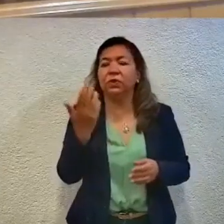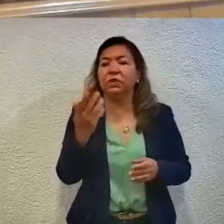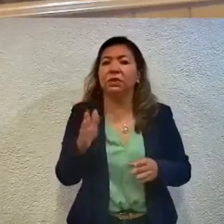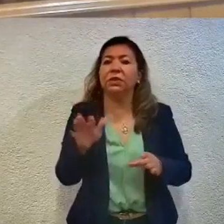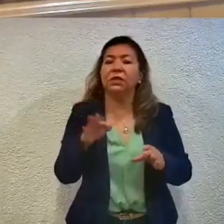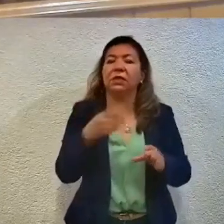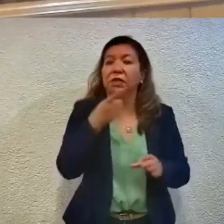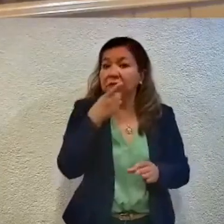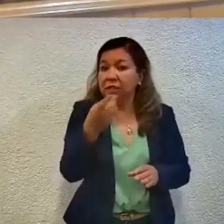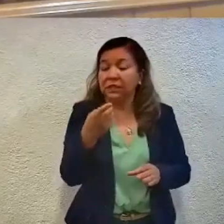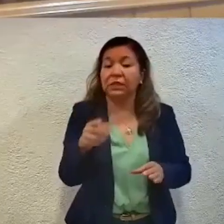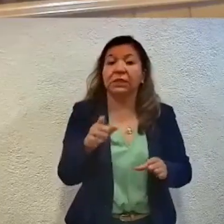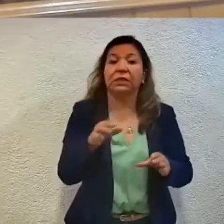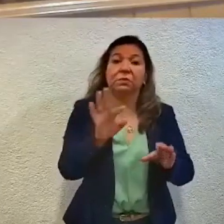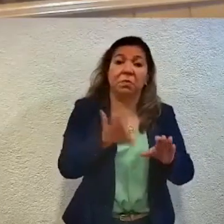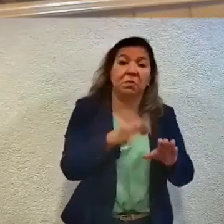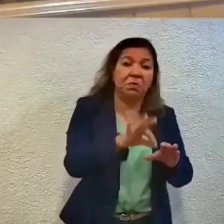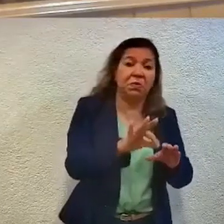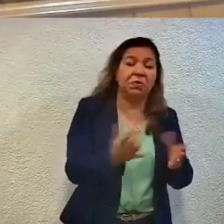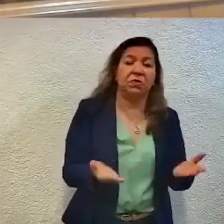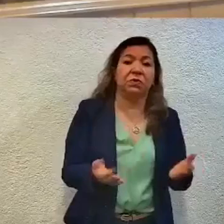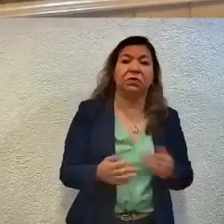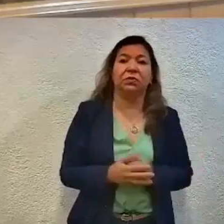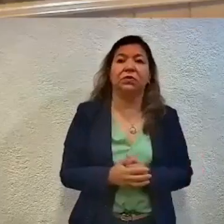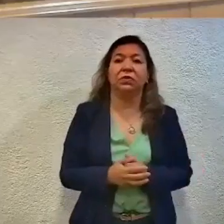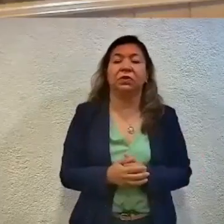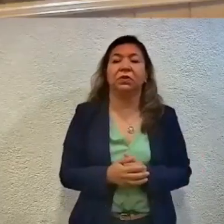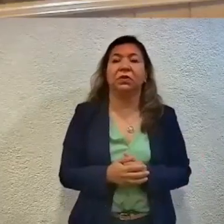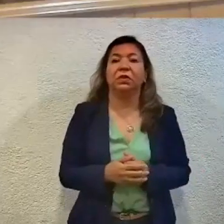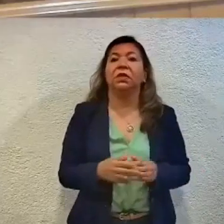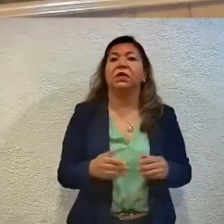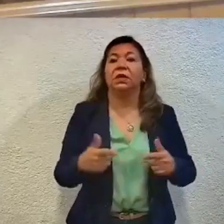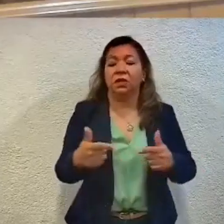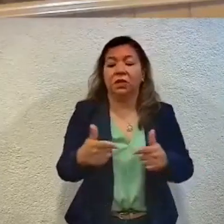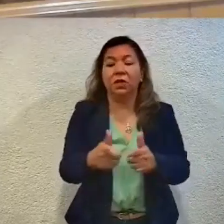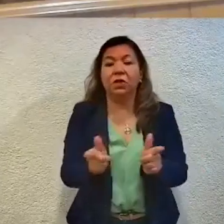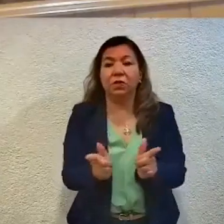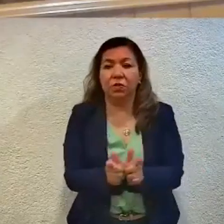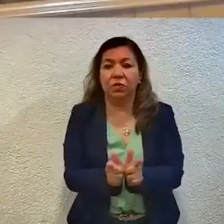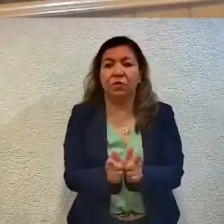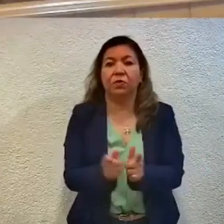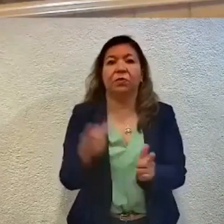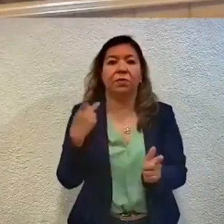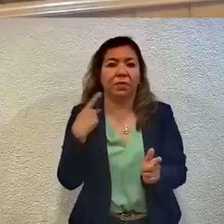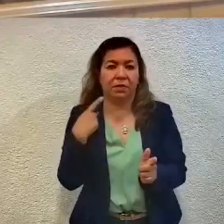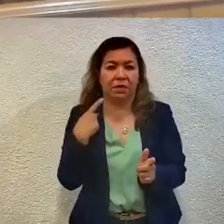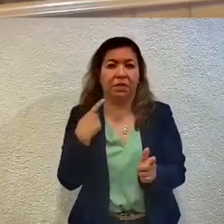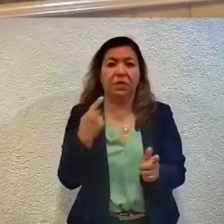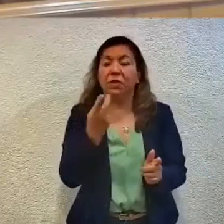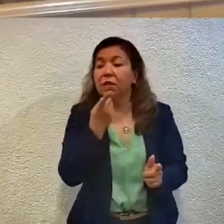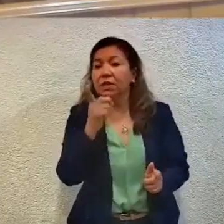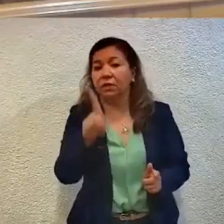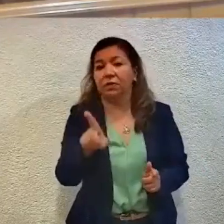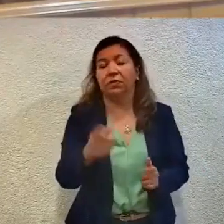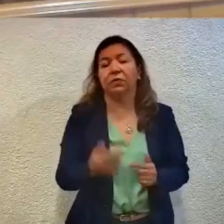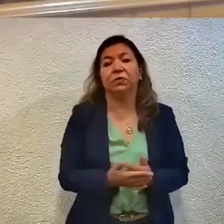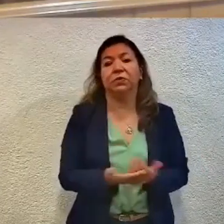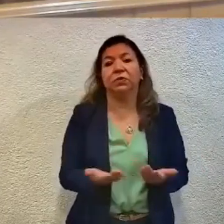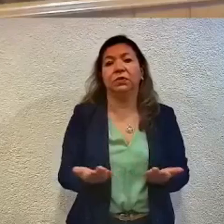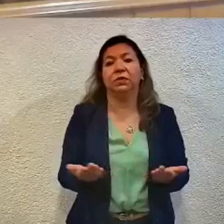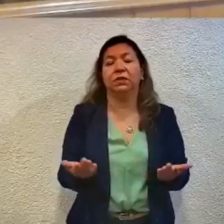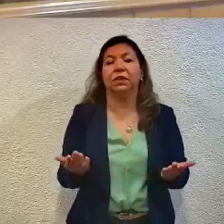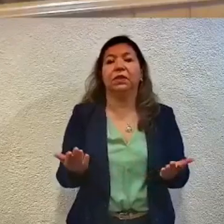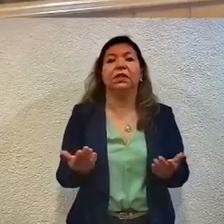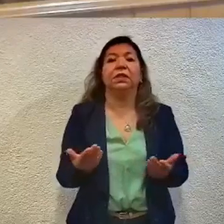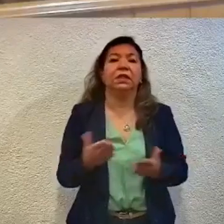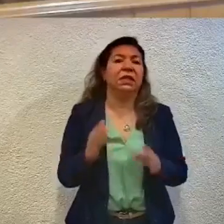se califica de ineficaz en virtud de que el partido y las personas inconformes se limitan a referir la existencia de hechos